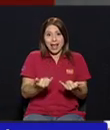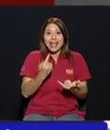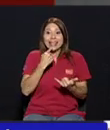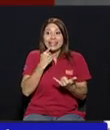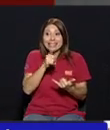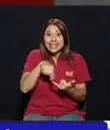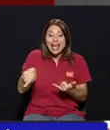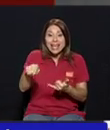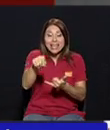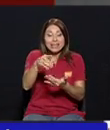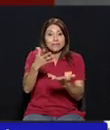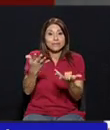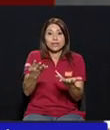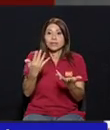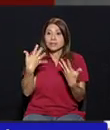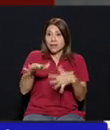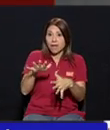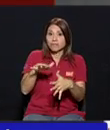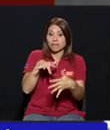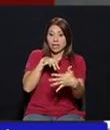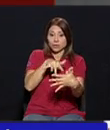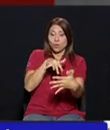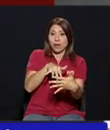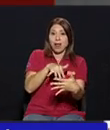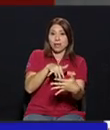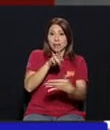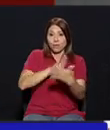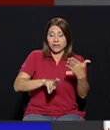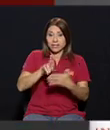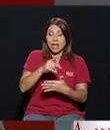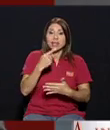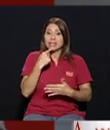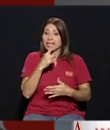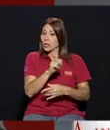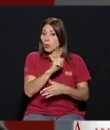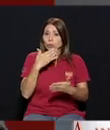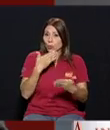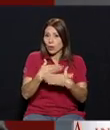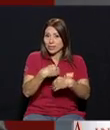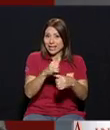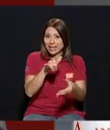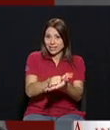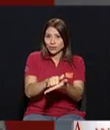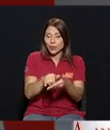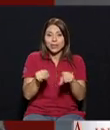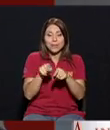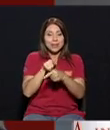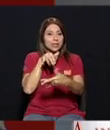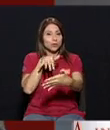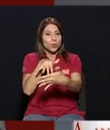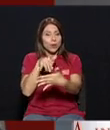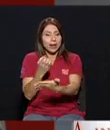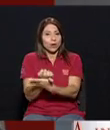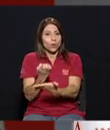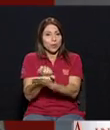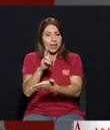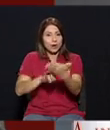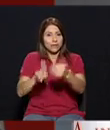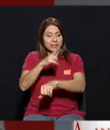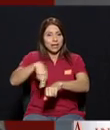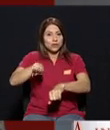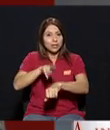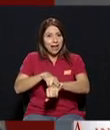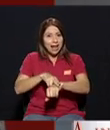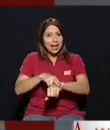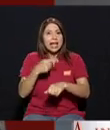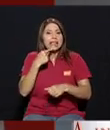práctica que no debería darse. O hemos visto en la misma Escuela de Economía de la Universidad Nacional, una serie de observaciones sobre